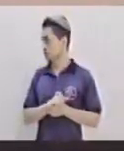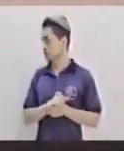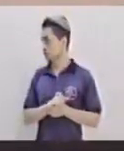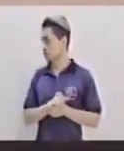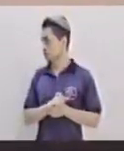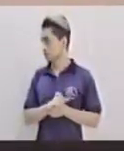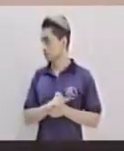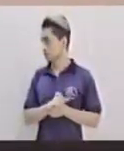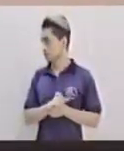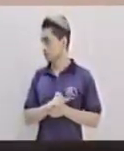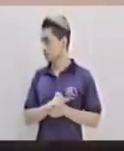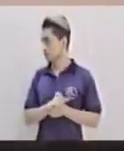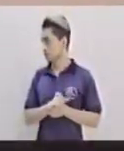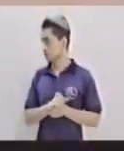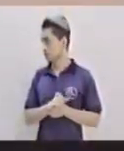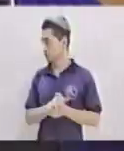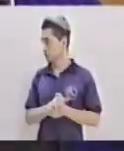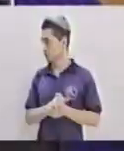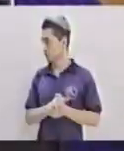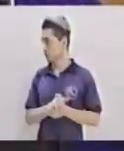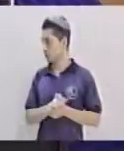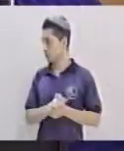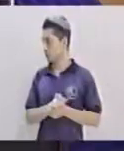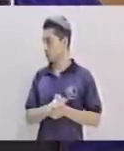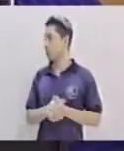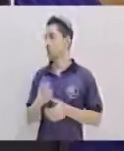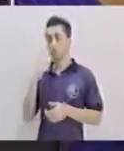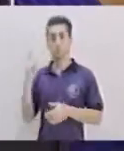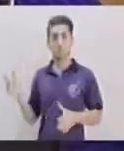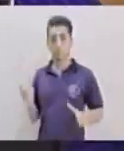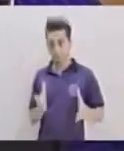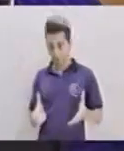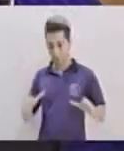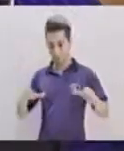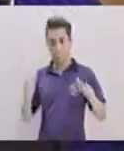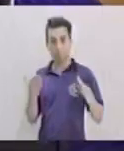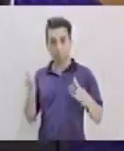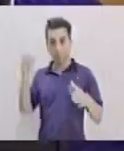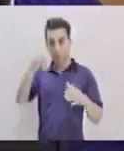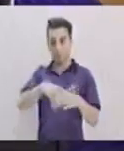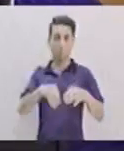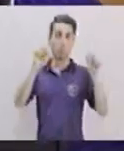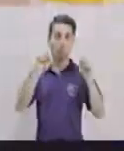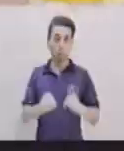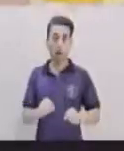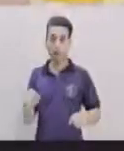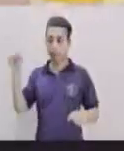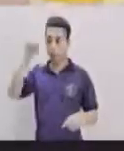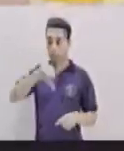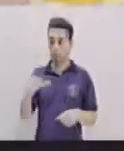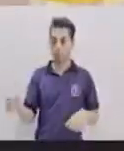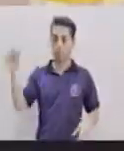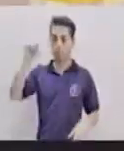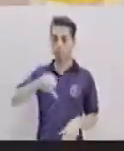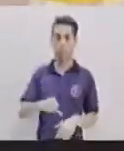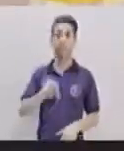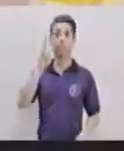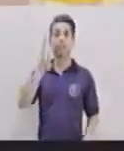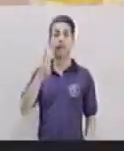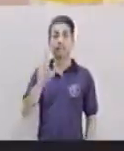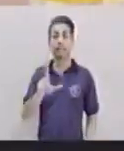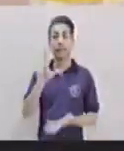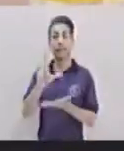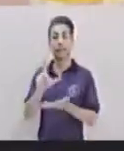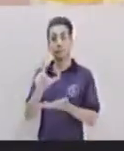¿Qué podríamos concluir en este momento? Que en esta pecera caben 3 litros y además que las medidas